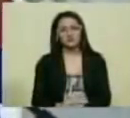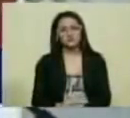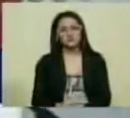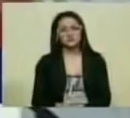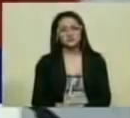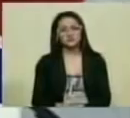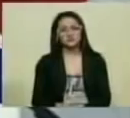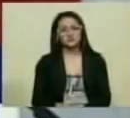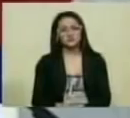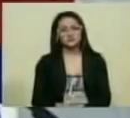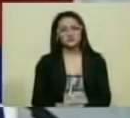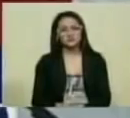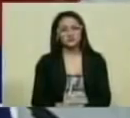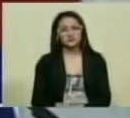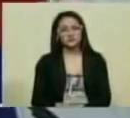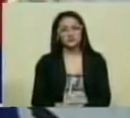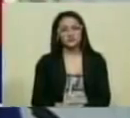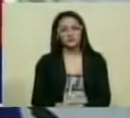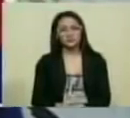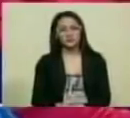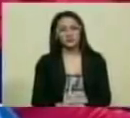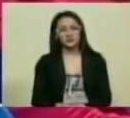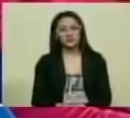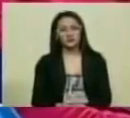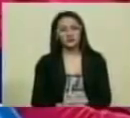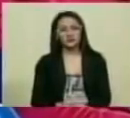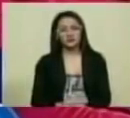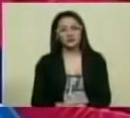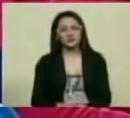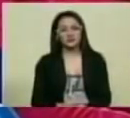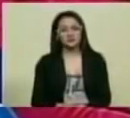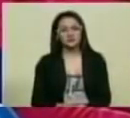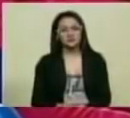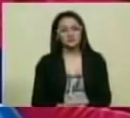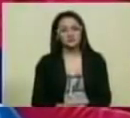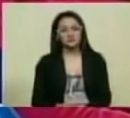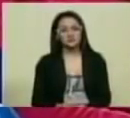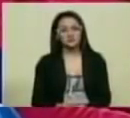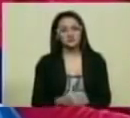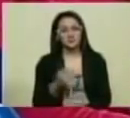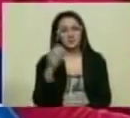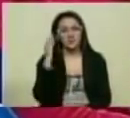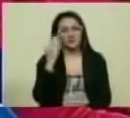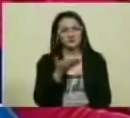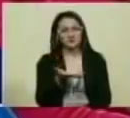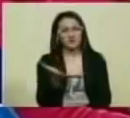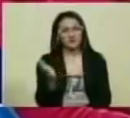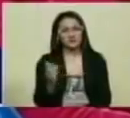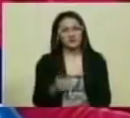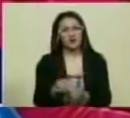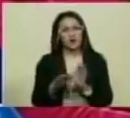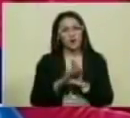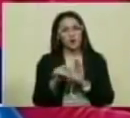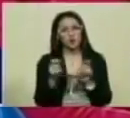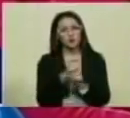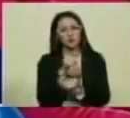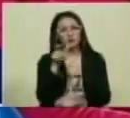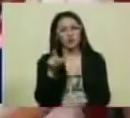Para el reconocimiento, porque aún en esa constituyente, lo sabe Novelí, en esa constituyente que